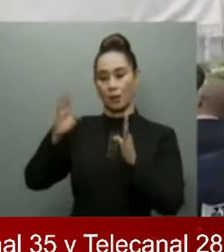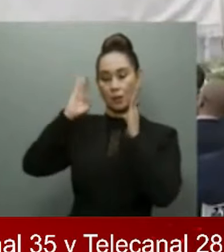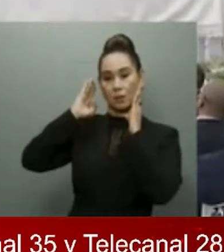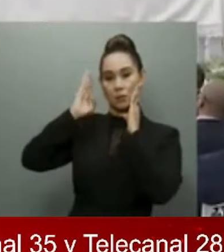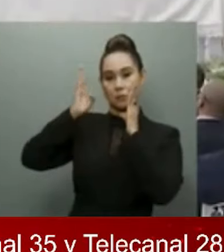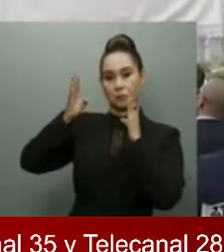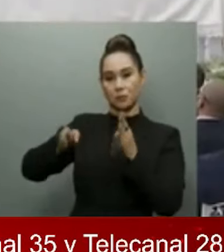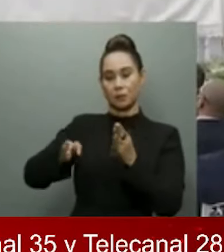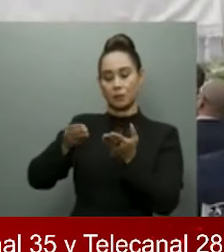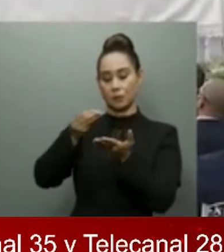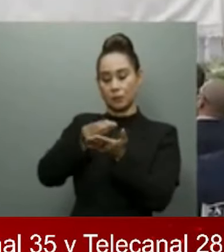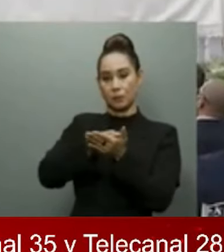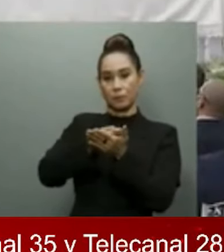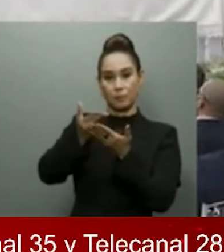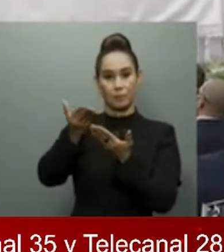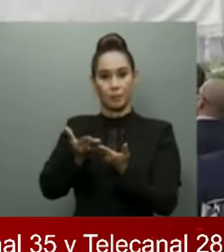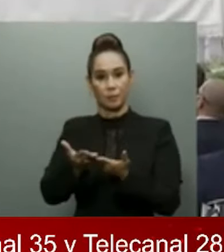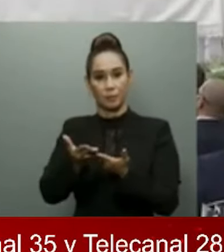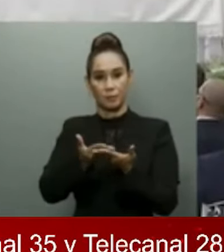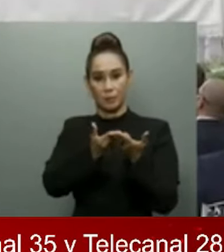Atención en presupuesto,